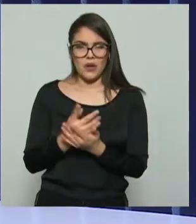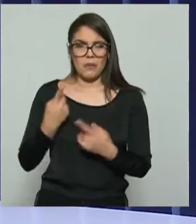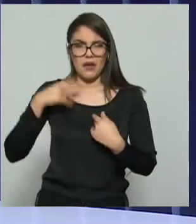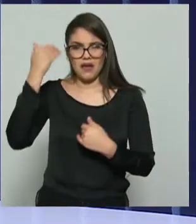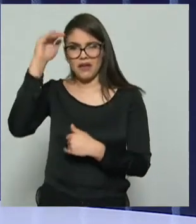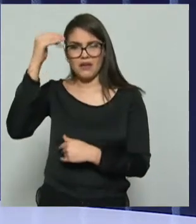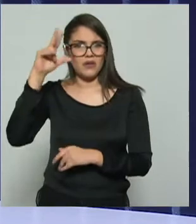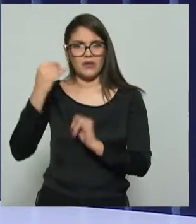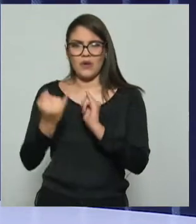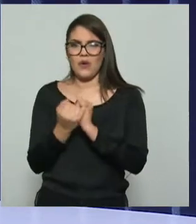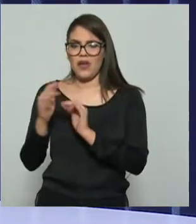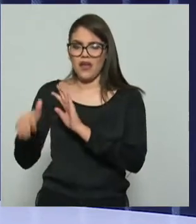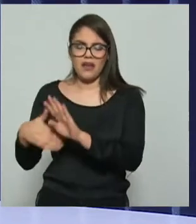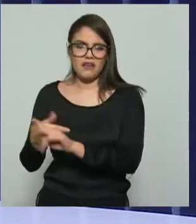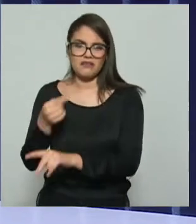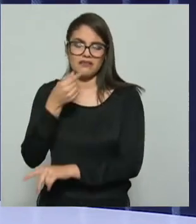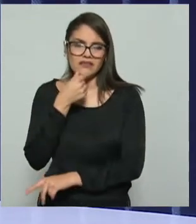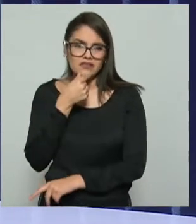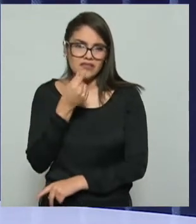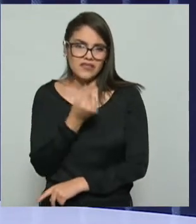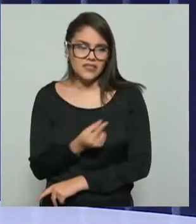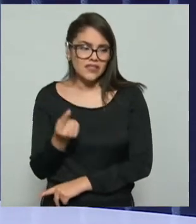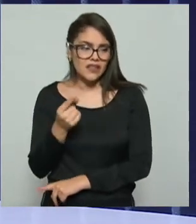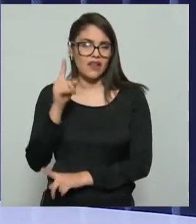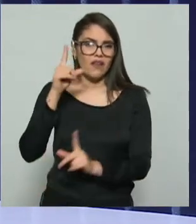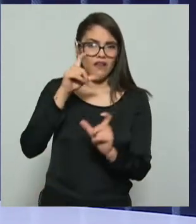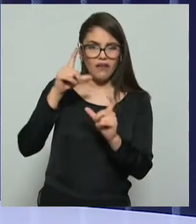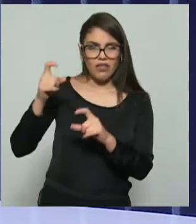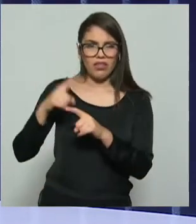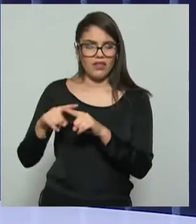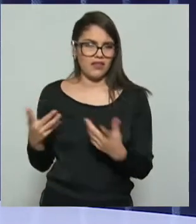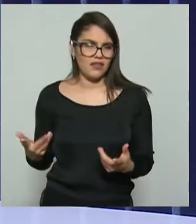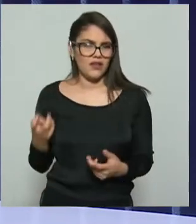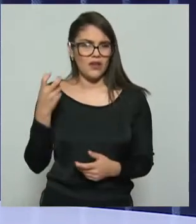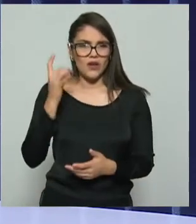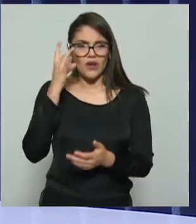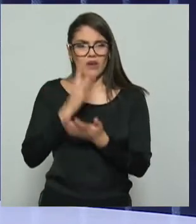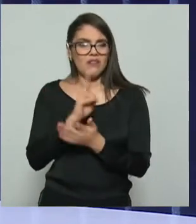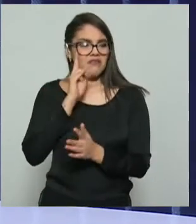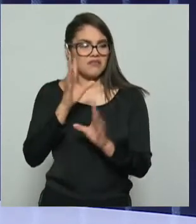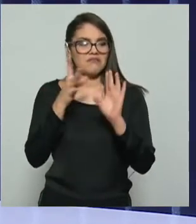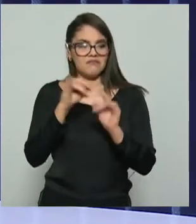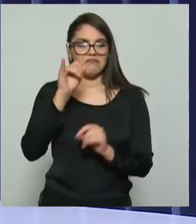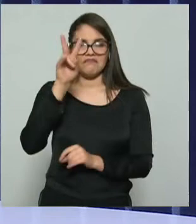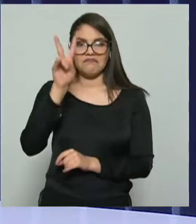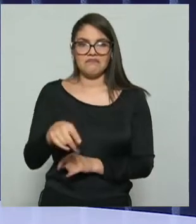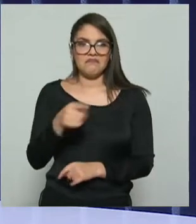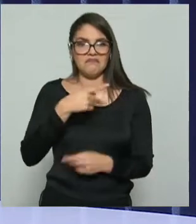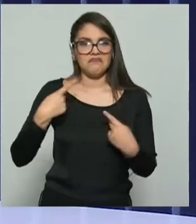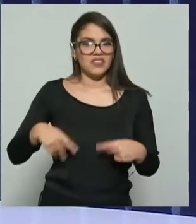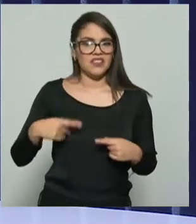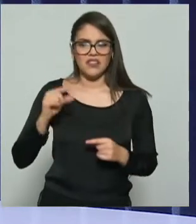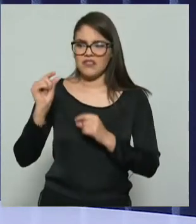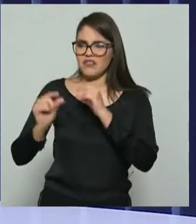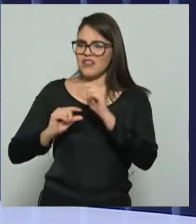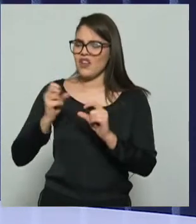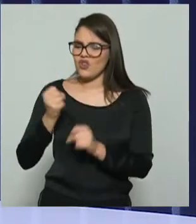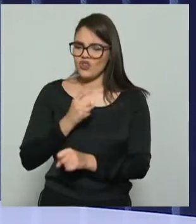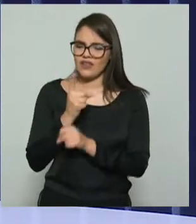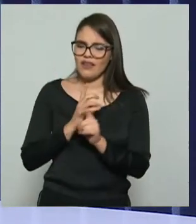y todo esto que estamos viendo, pues solamente nos puede revelar que la sociedad está en descomposición. Si